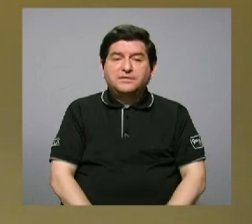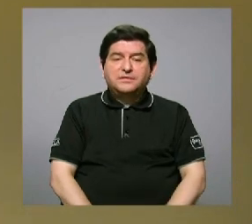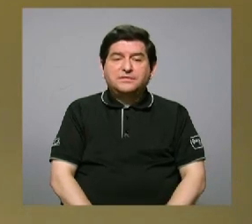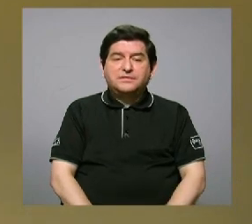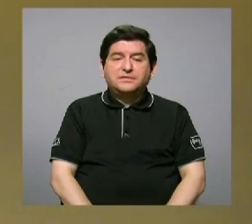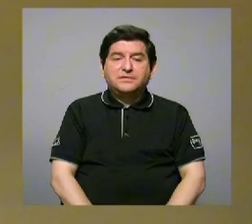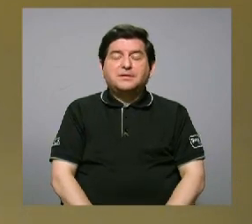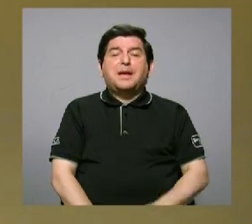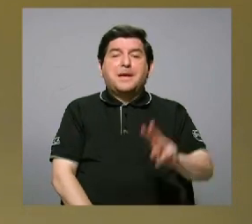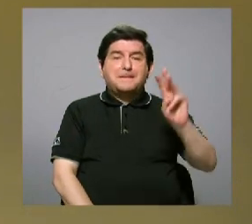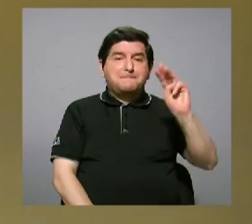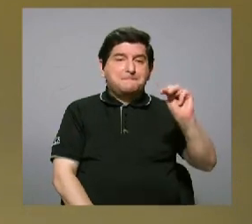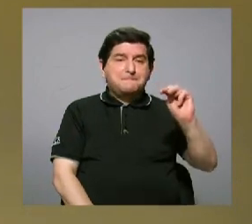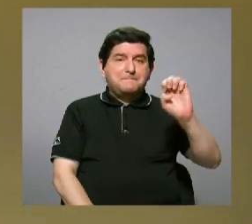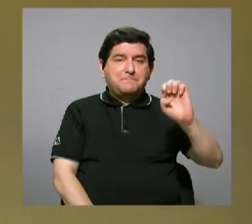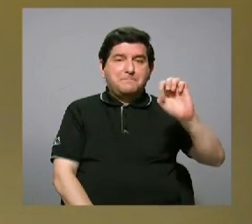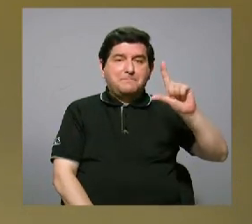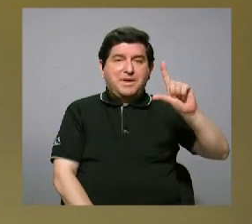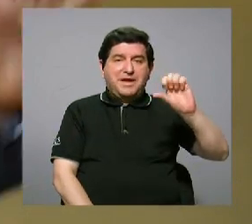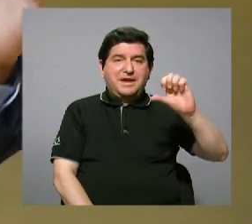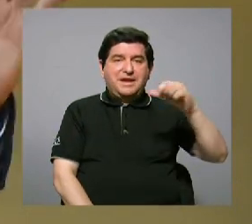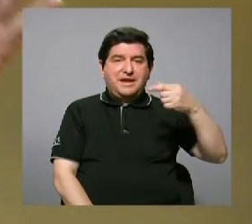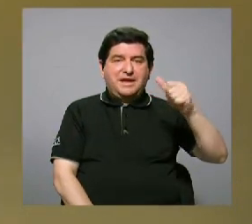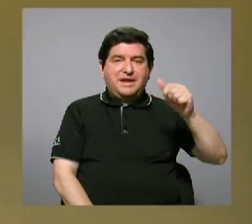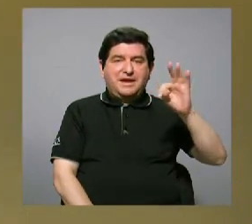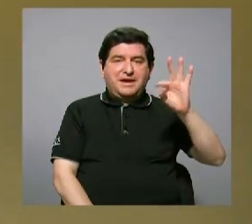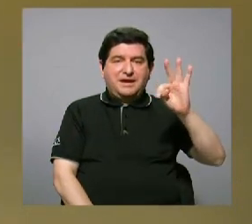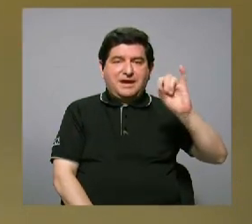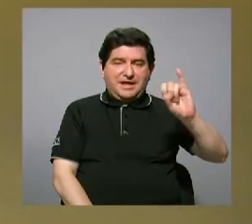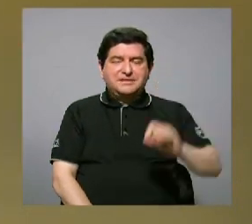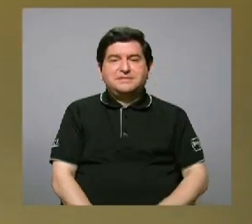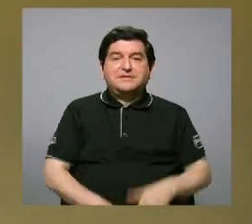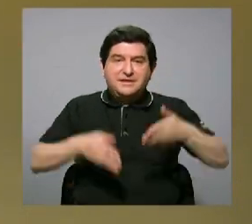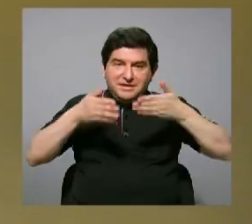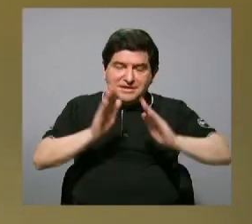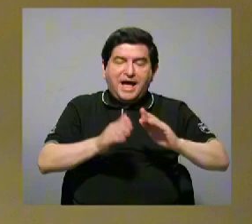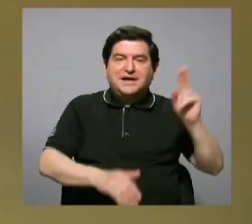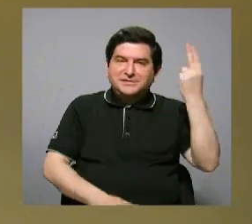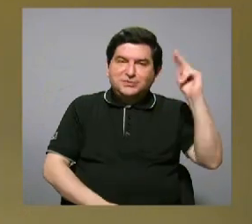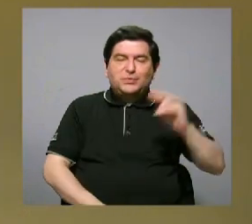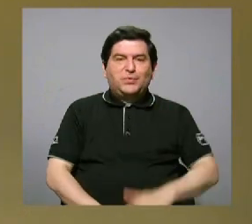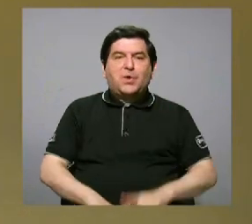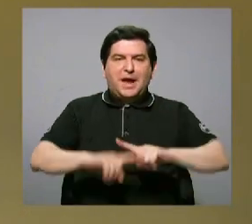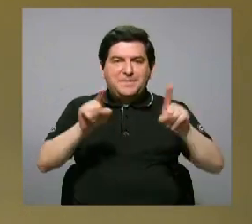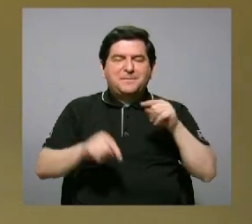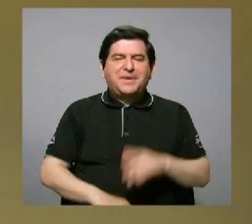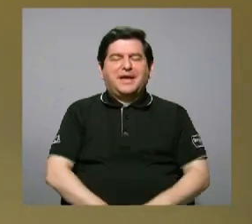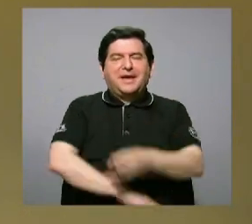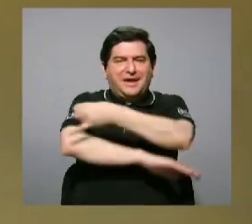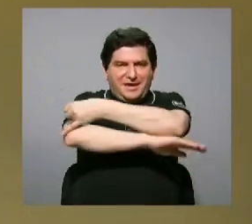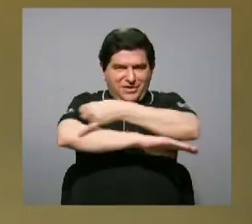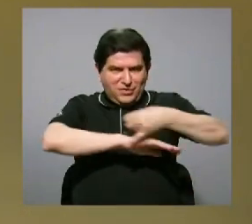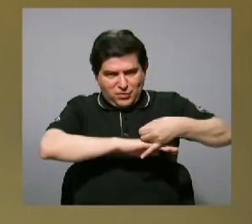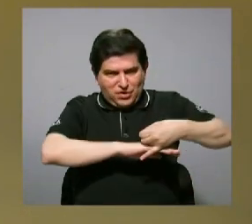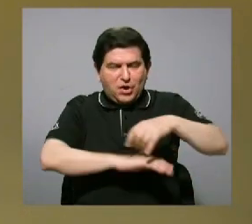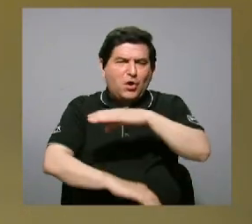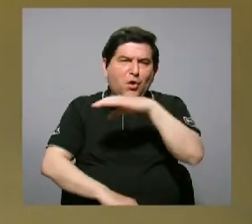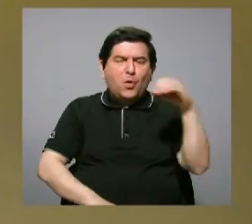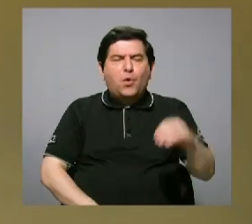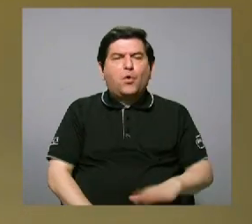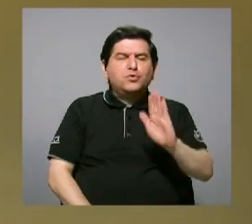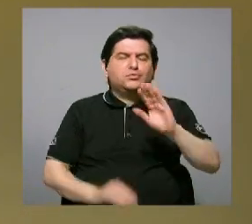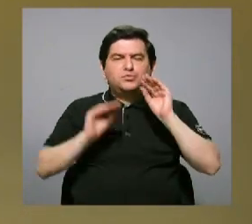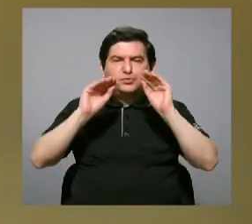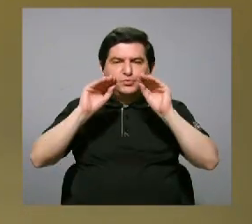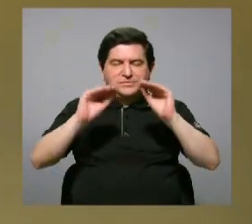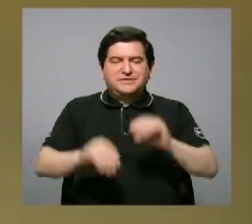Melegatti nació en Uruguay. Además, sí. Pero bueno, sí. pero se hizo ingeniero o su educación